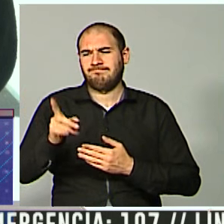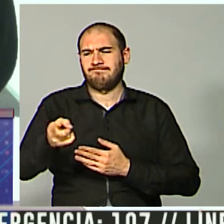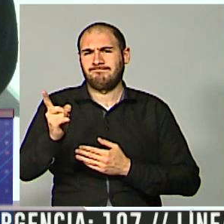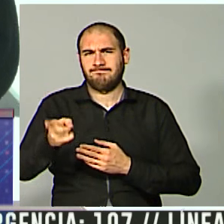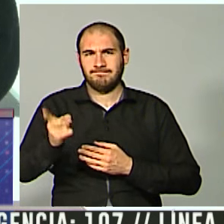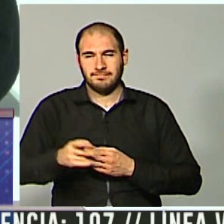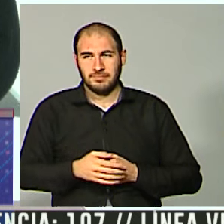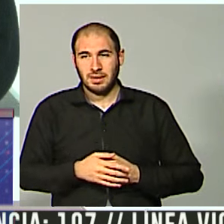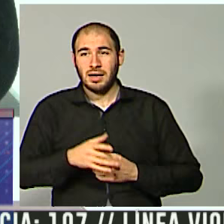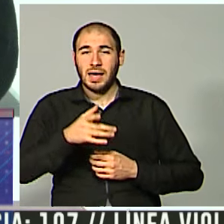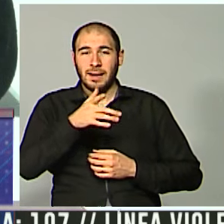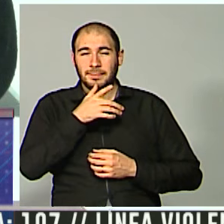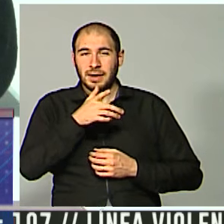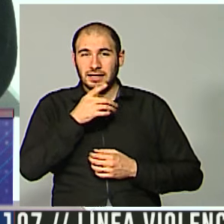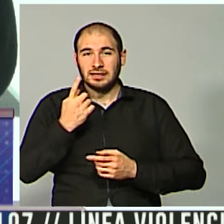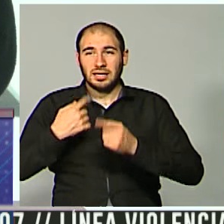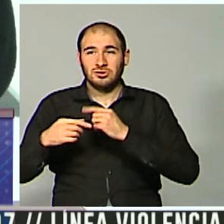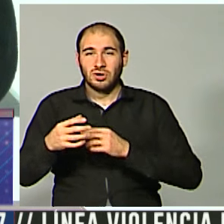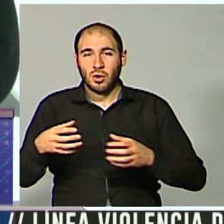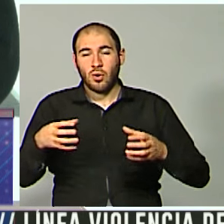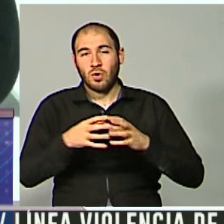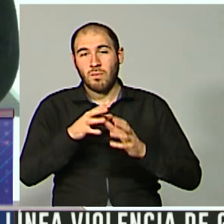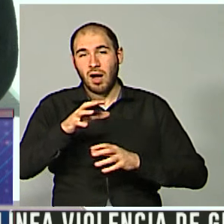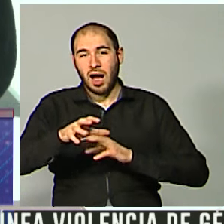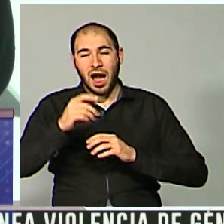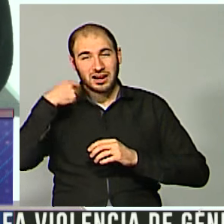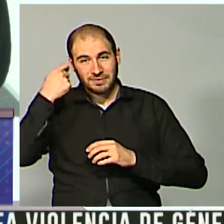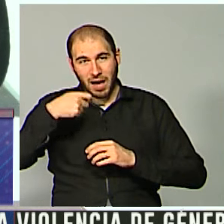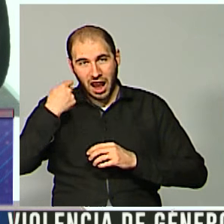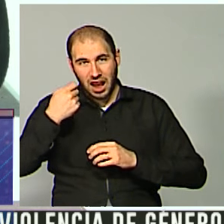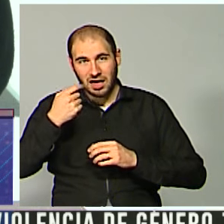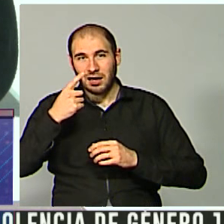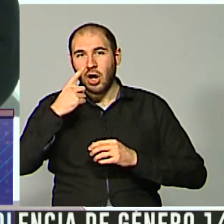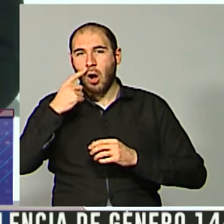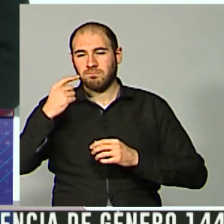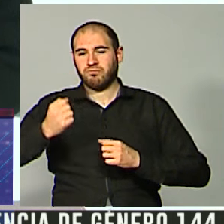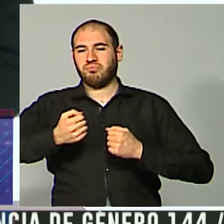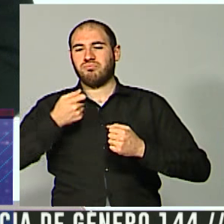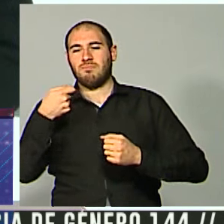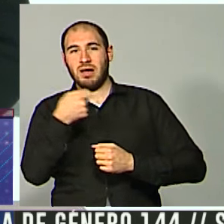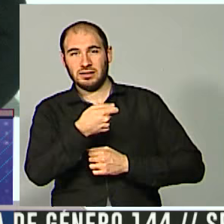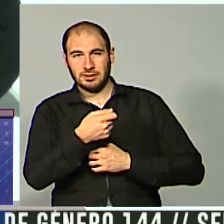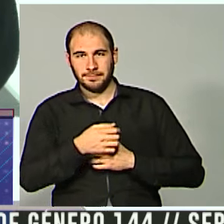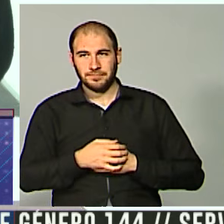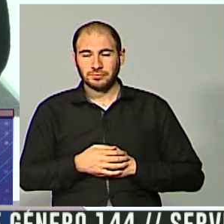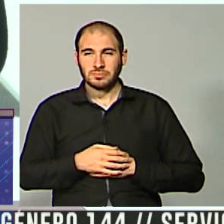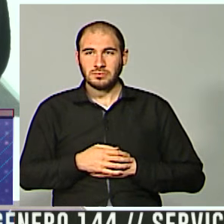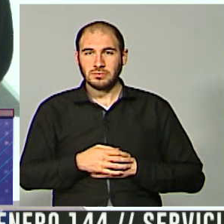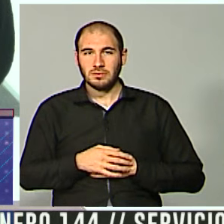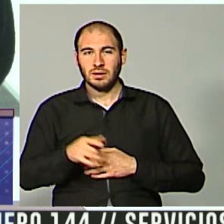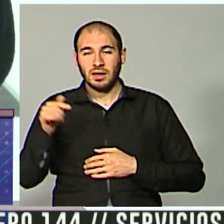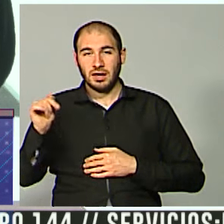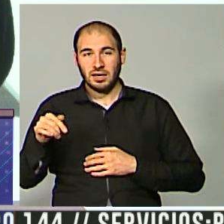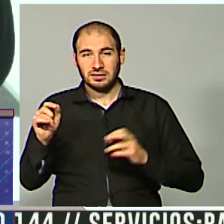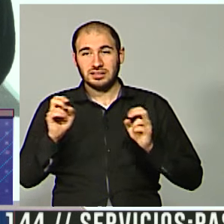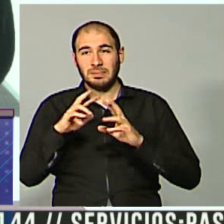es prácticamente como si fuera la historia de una manada que termina matando a su macho alfa. Y tiene que ver exclusivamente con